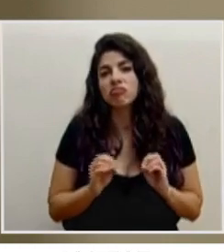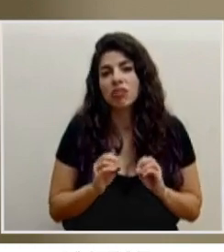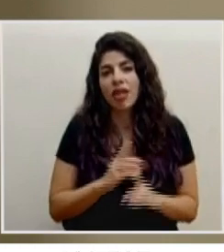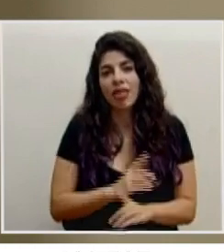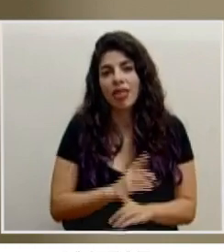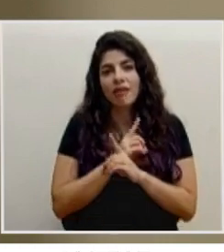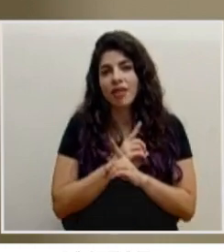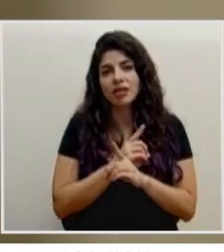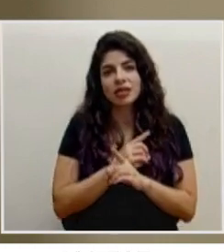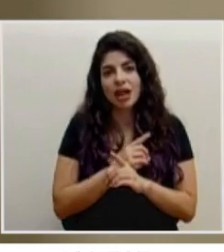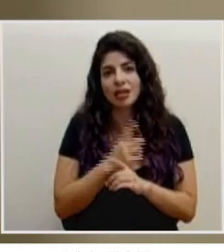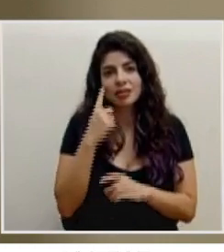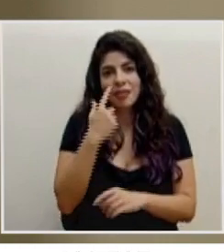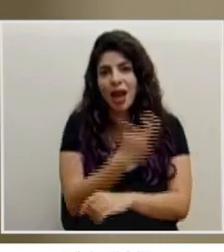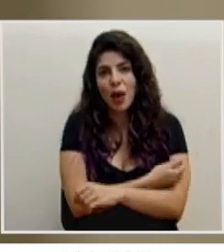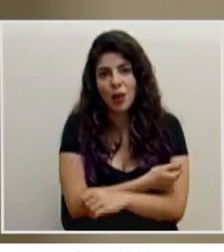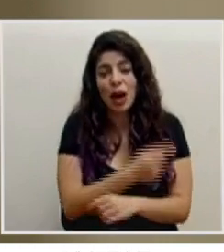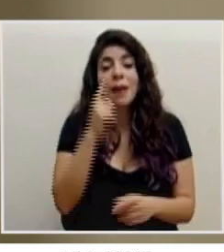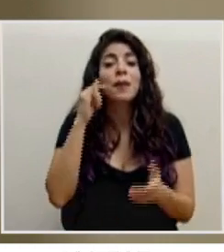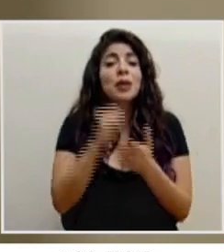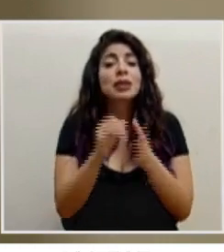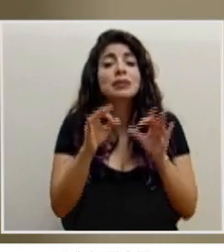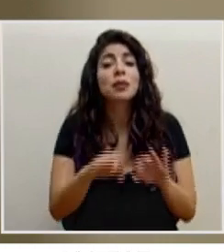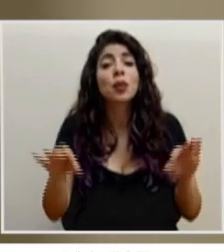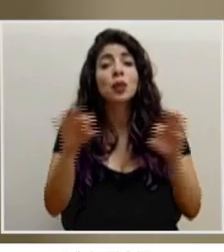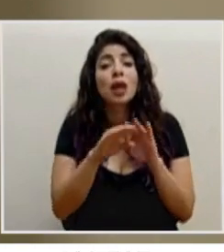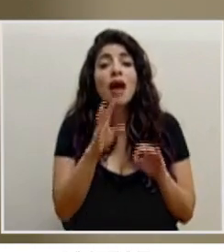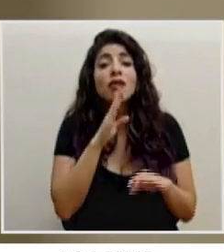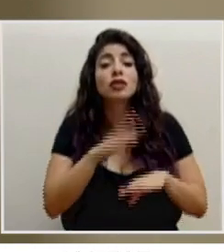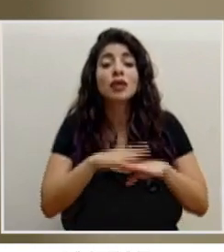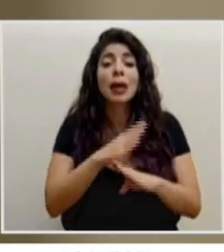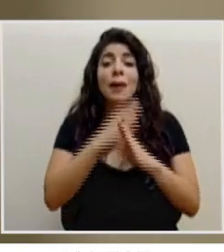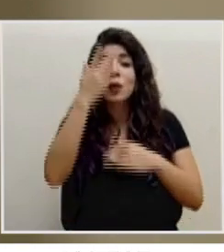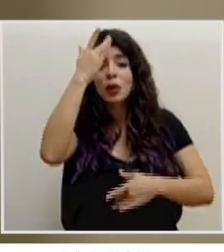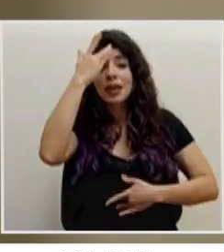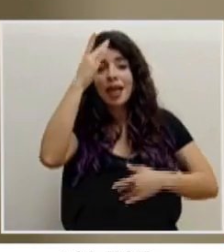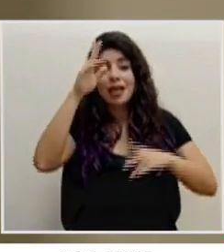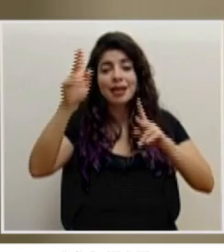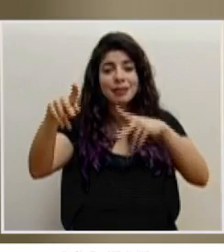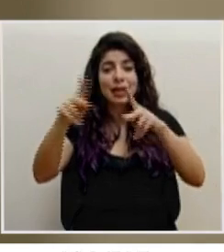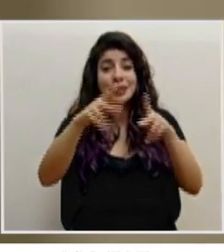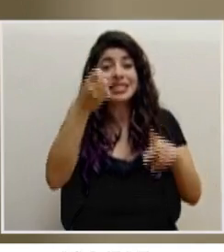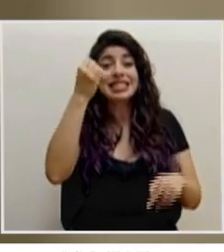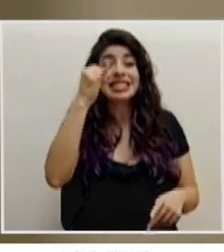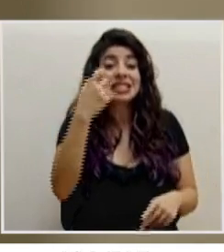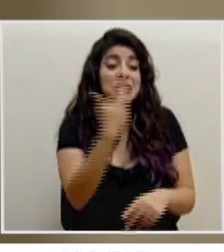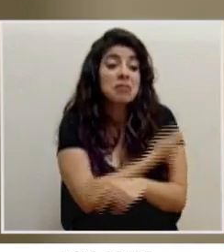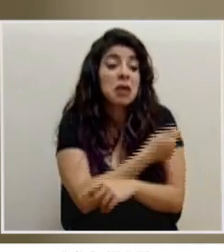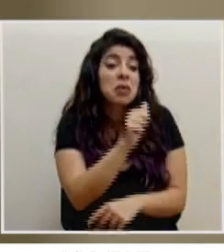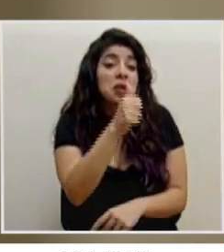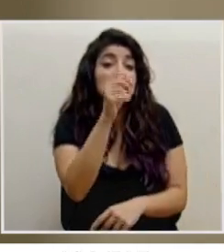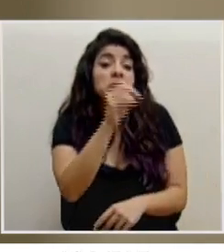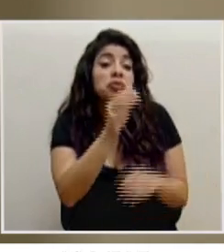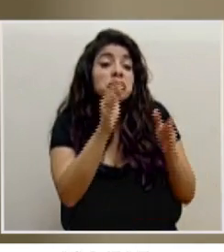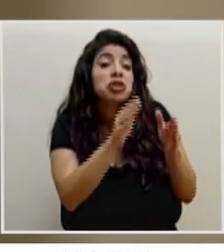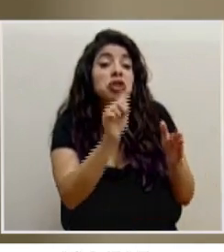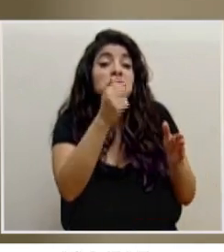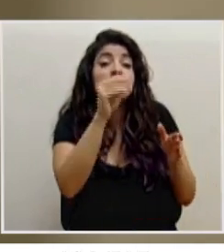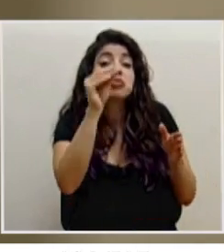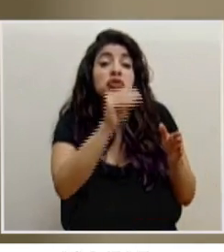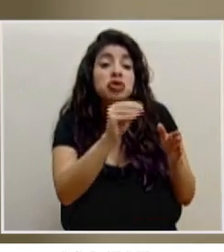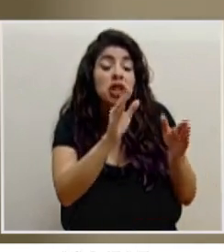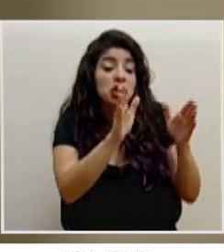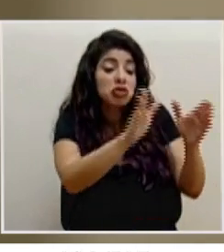eso también pues hay que tomarlo en cuenta. Por eso es importante lo que hemos hablado de la inmunidad de rebaño. Si vacunamos solamente un 10%, un 15% de la